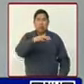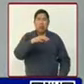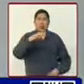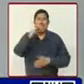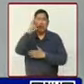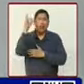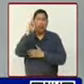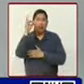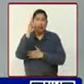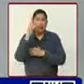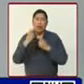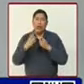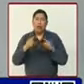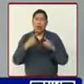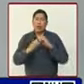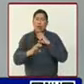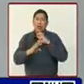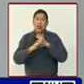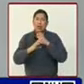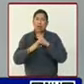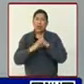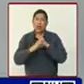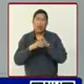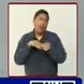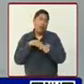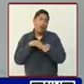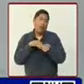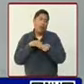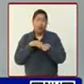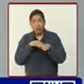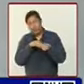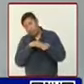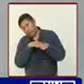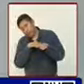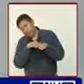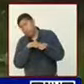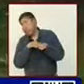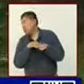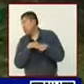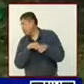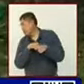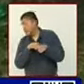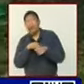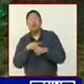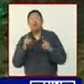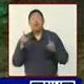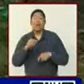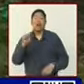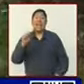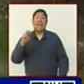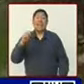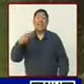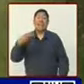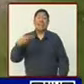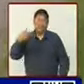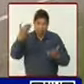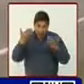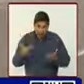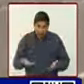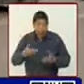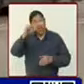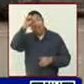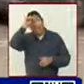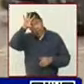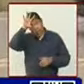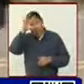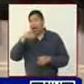que varias cisternas con estos combustibles estén parados en estos sectores, la ANH en Tarija ha dado a